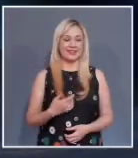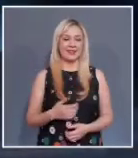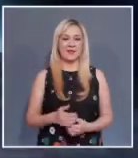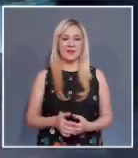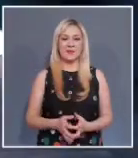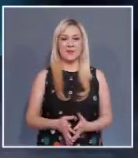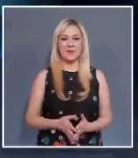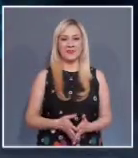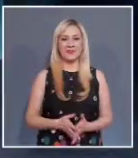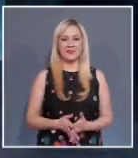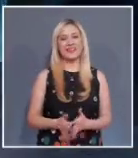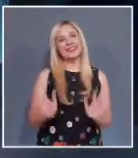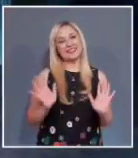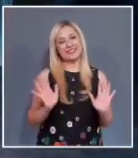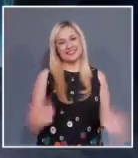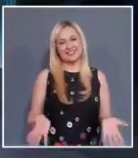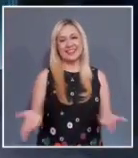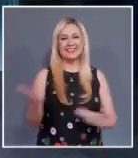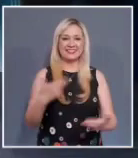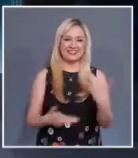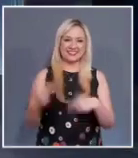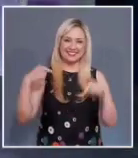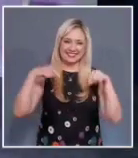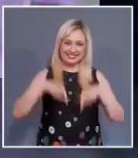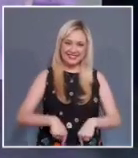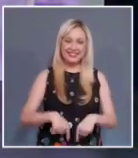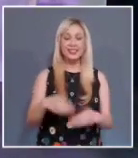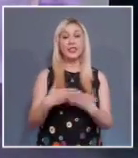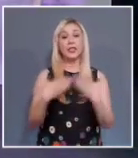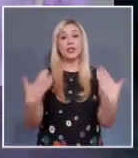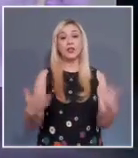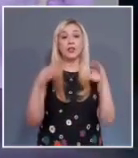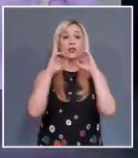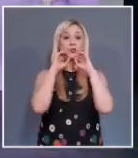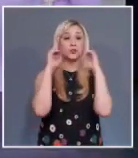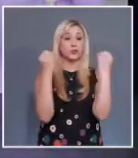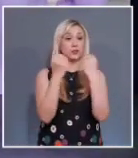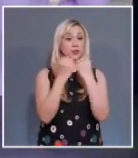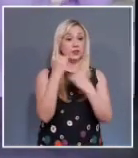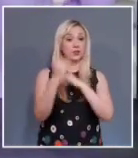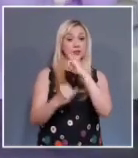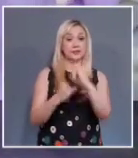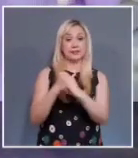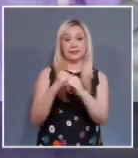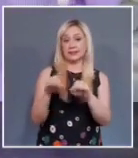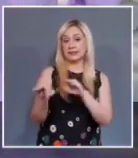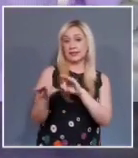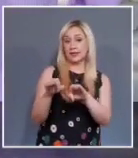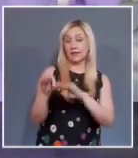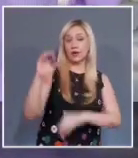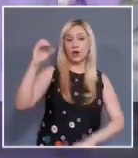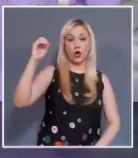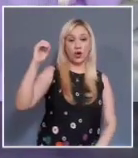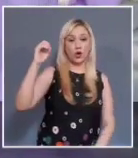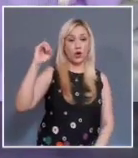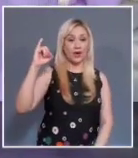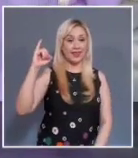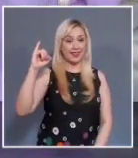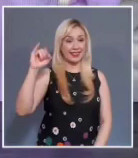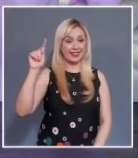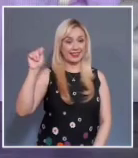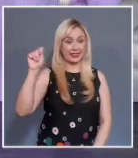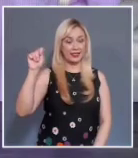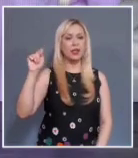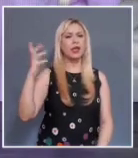Y efectivamente regresamos con más. La Organización Internacional del Trabajo puso en marcha en México el proyecto, se llama